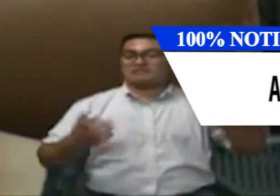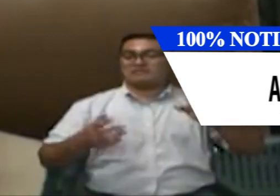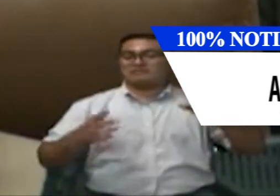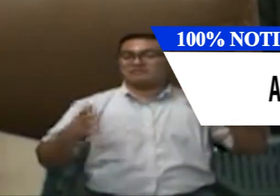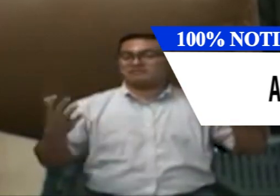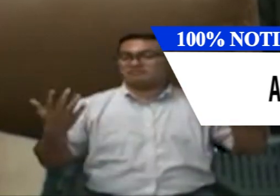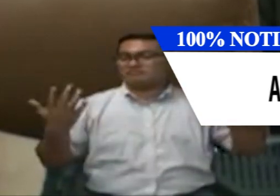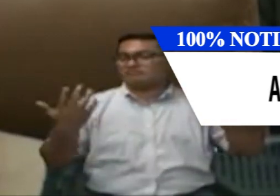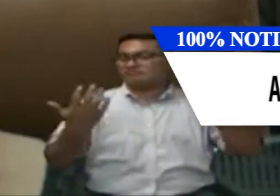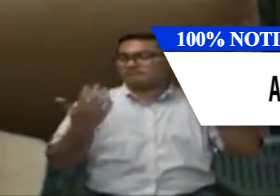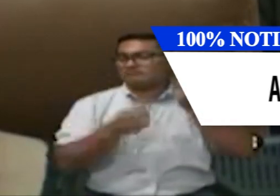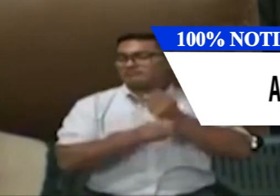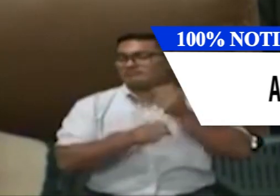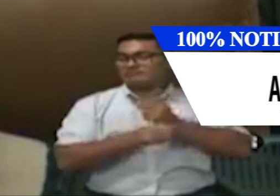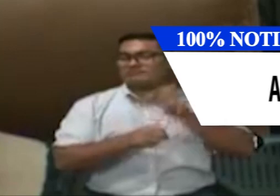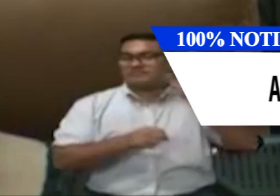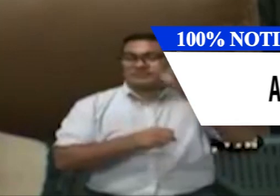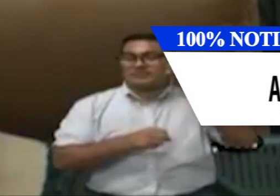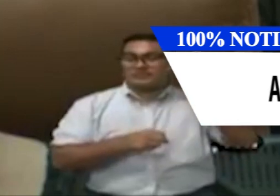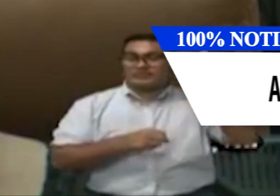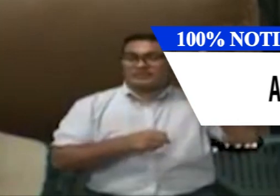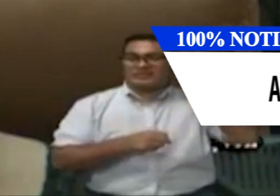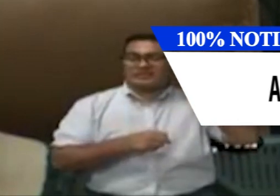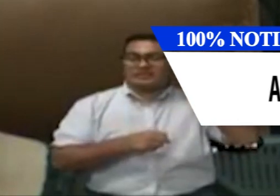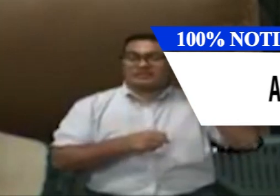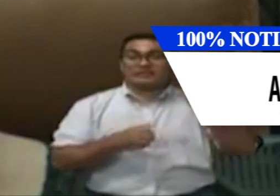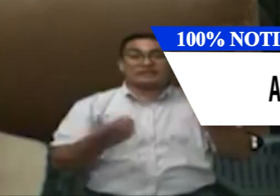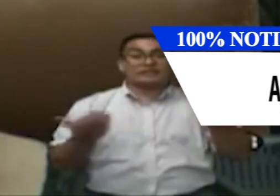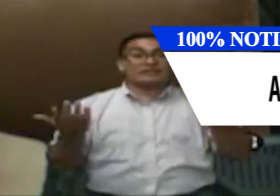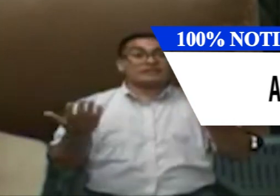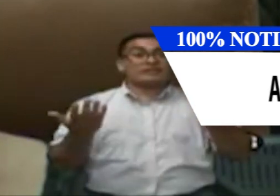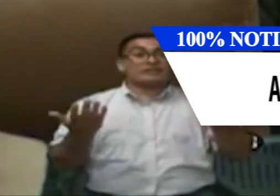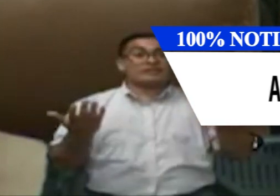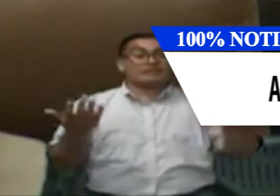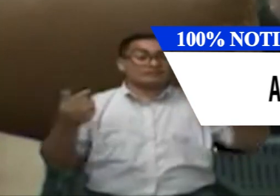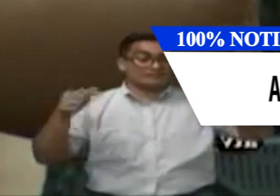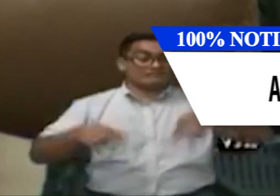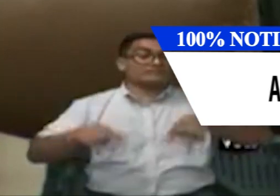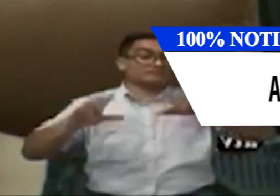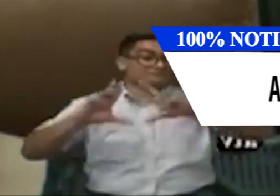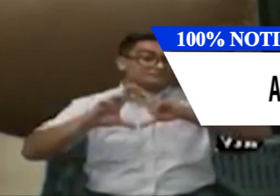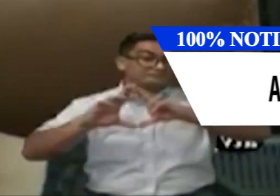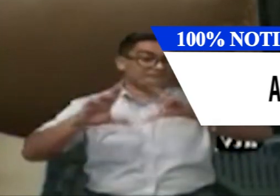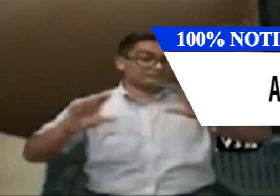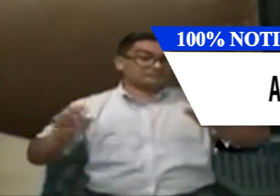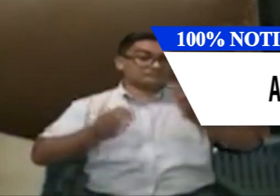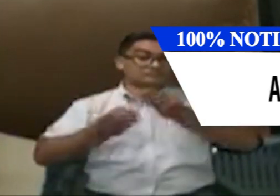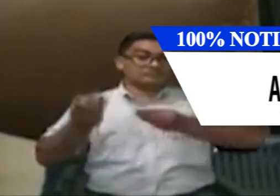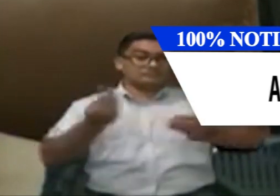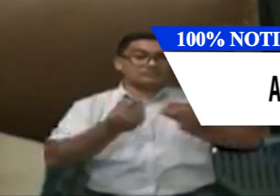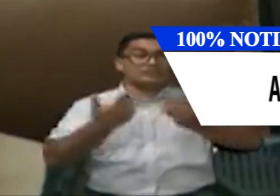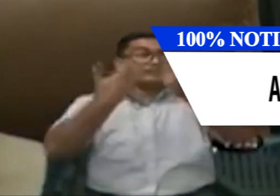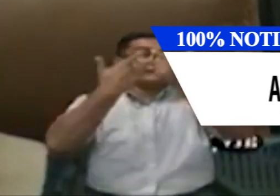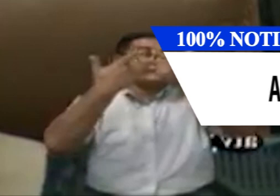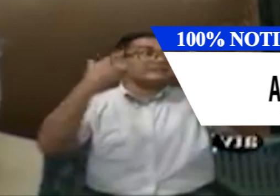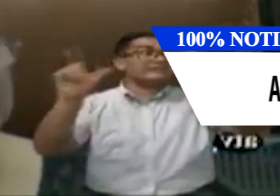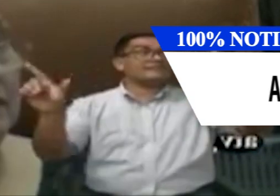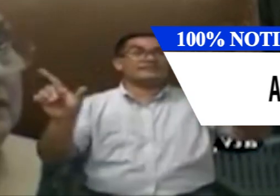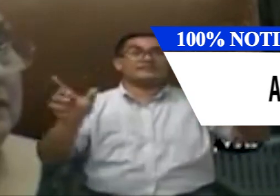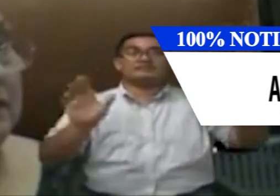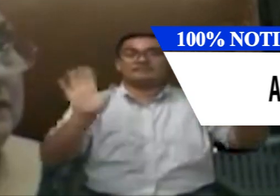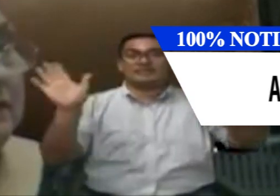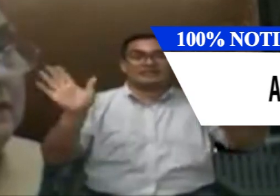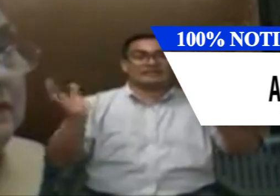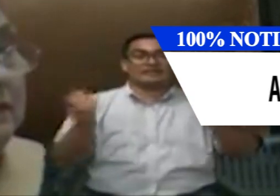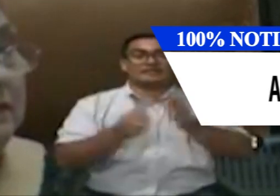dónde? Esta es una economía de libre mercado y consecuentemente es la empresa privada el motor